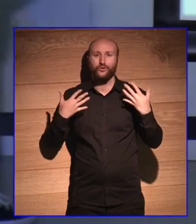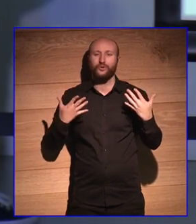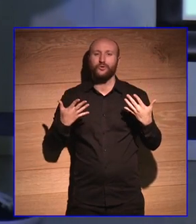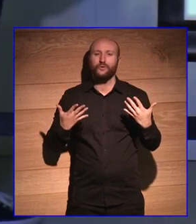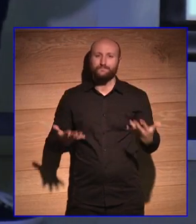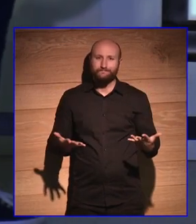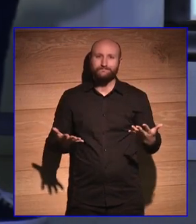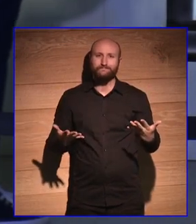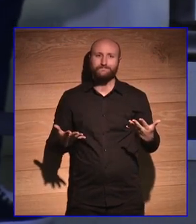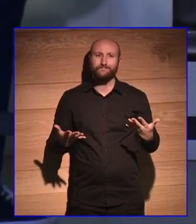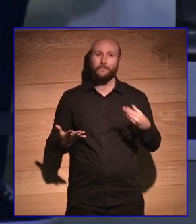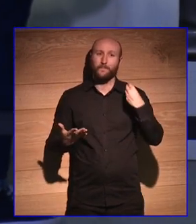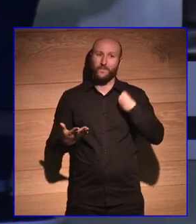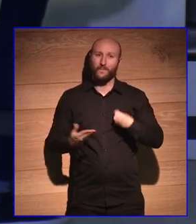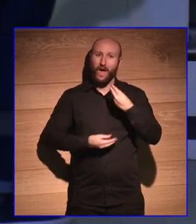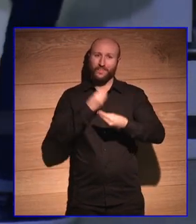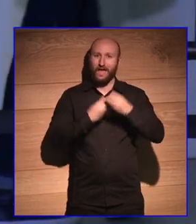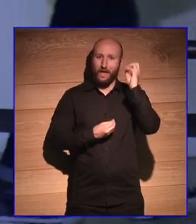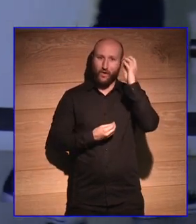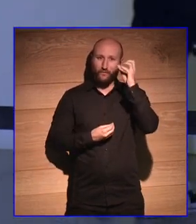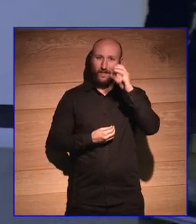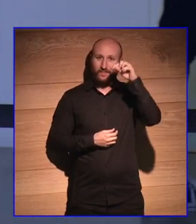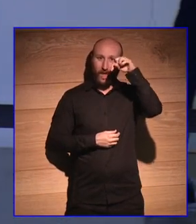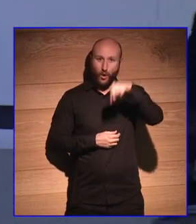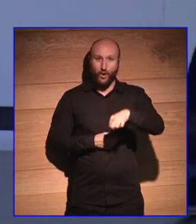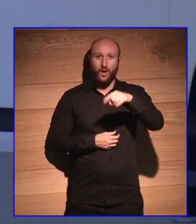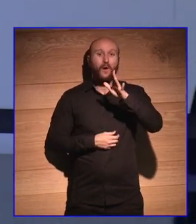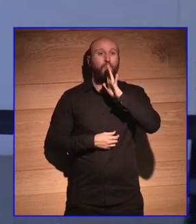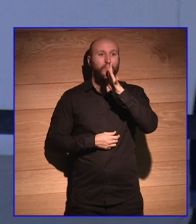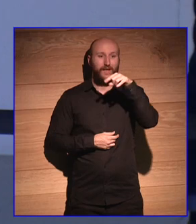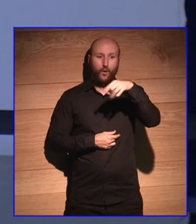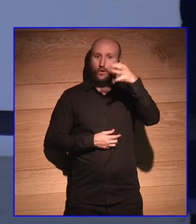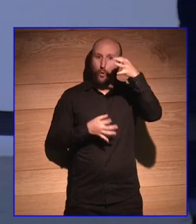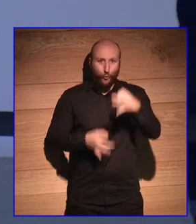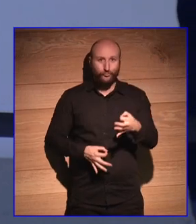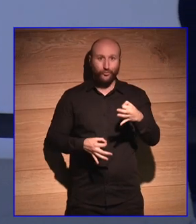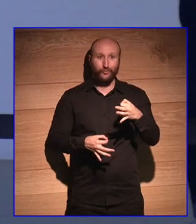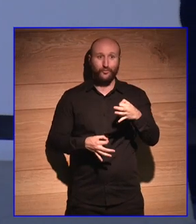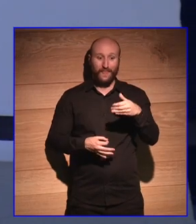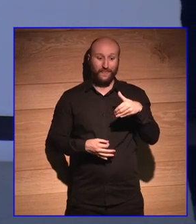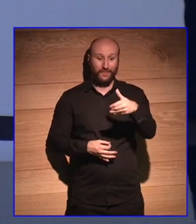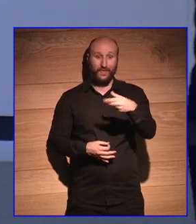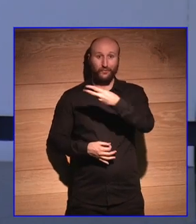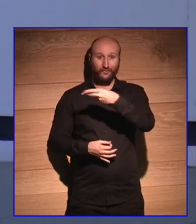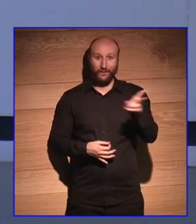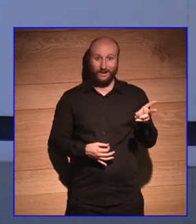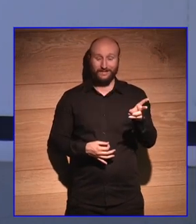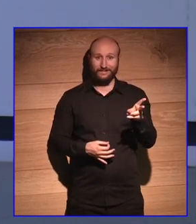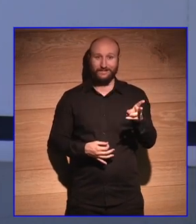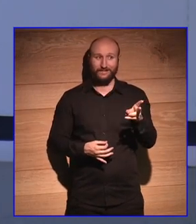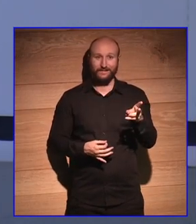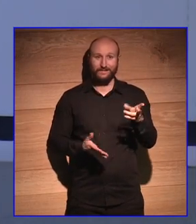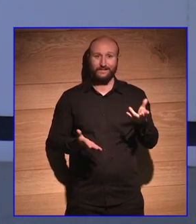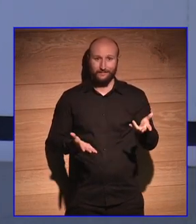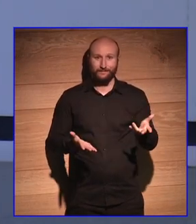la posibilidad de hacer esta conferencia hoy aquí porque bueno hoy justo dentro de dos semanas vamos a tener